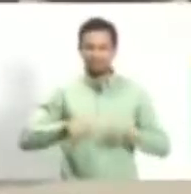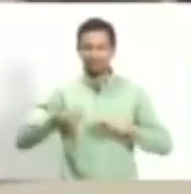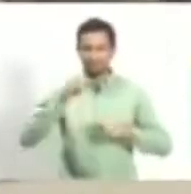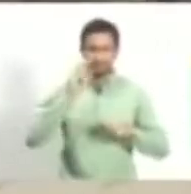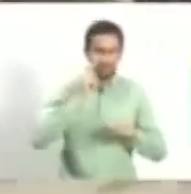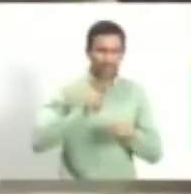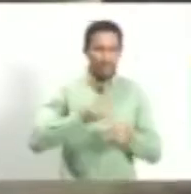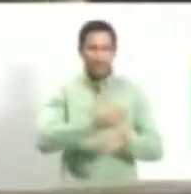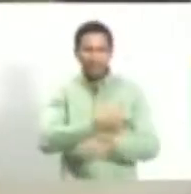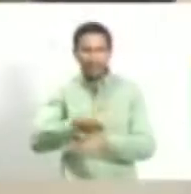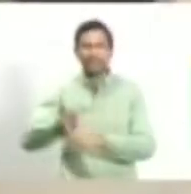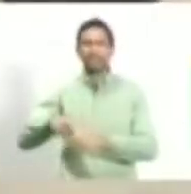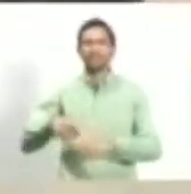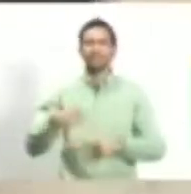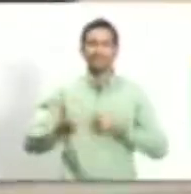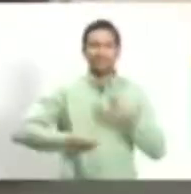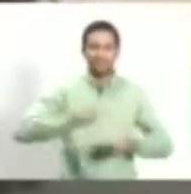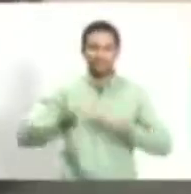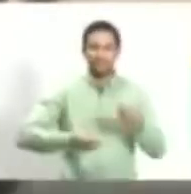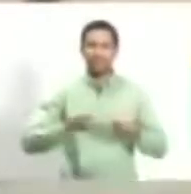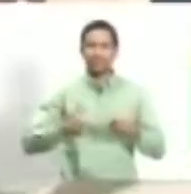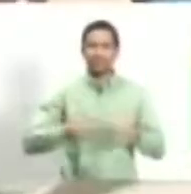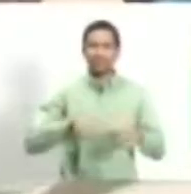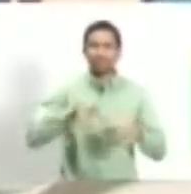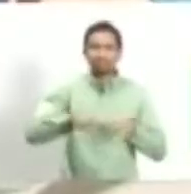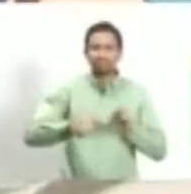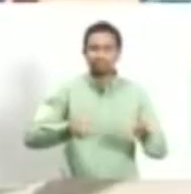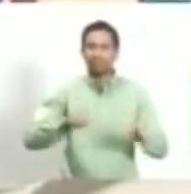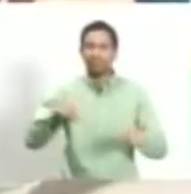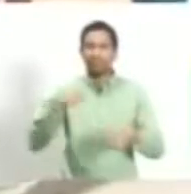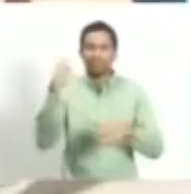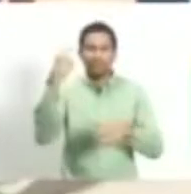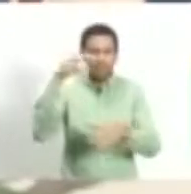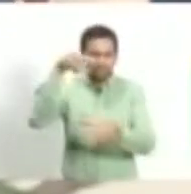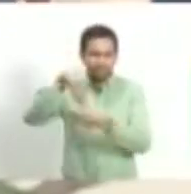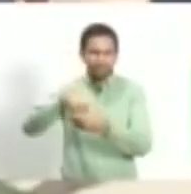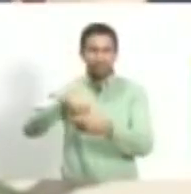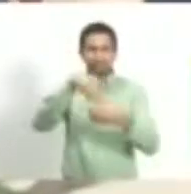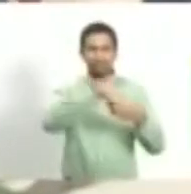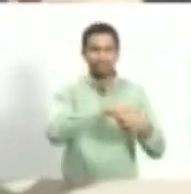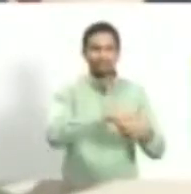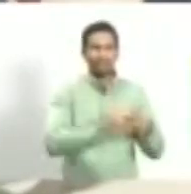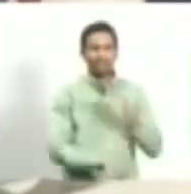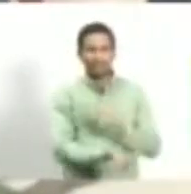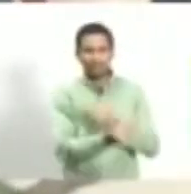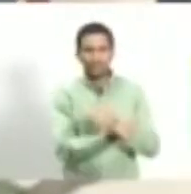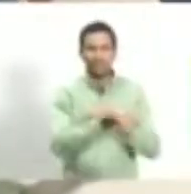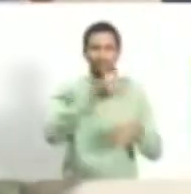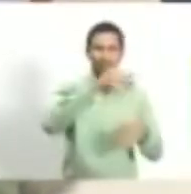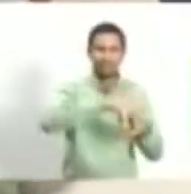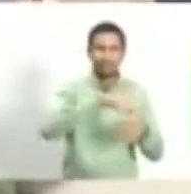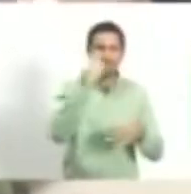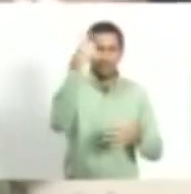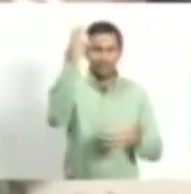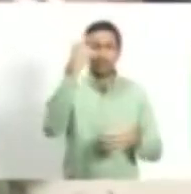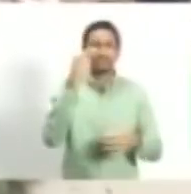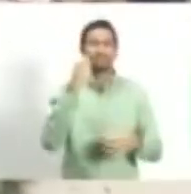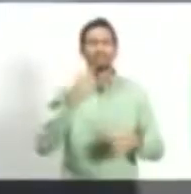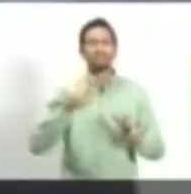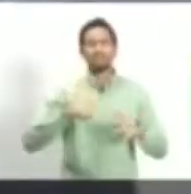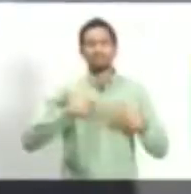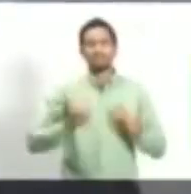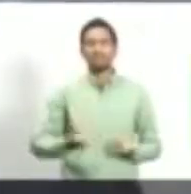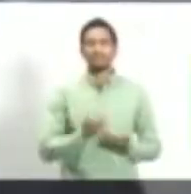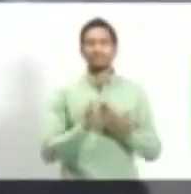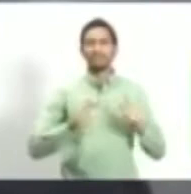estas organizaciones es ir ocupando espacios políticos en las diferentes corporaciones de elección popular que les permitiría delinquir con total